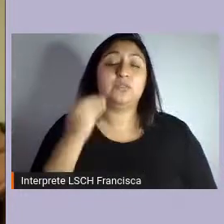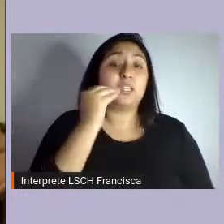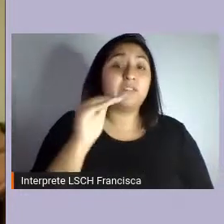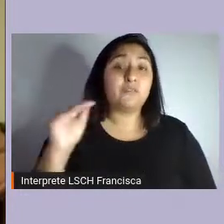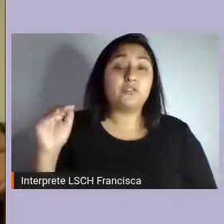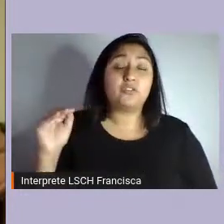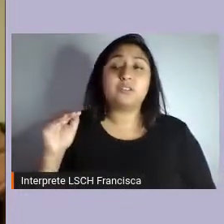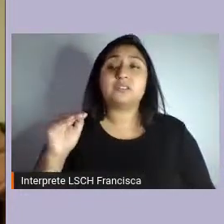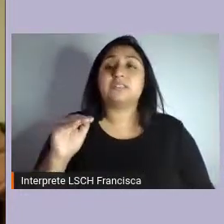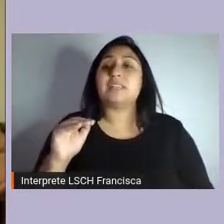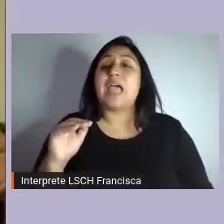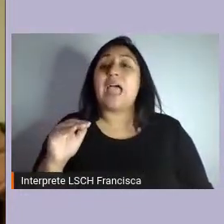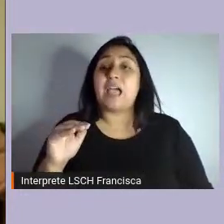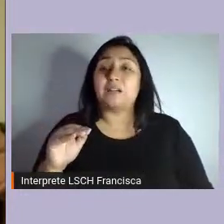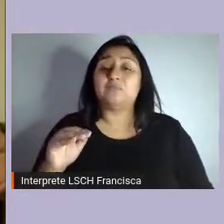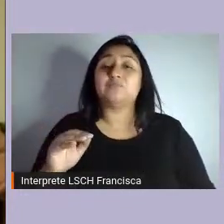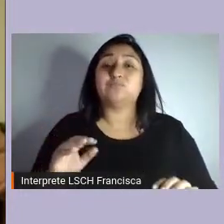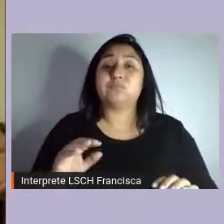cuando